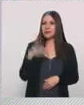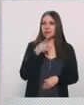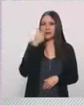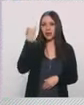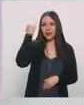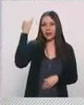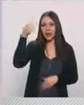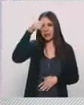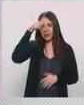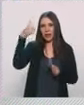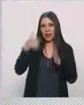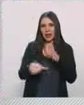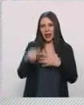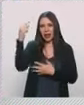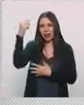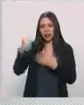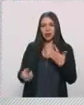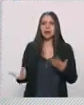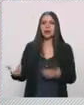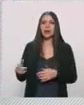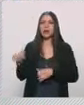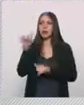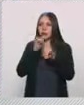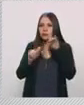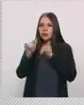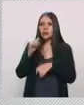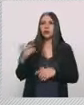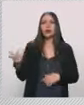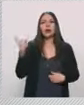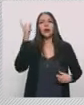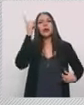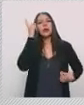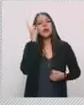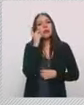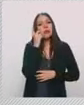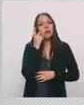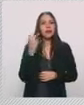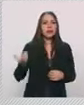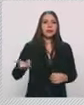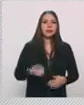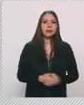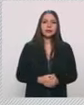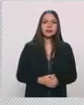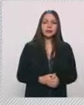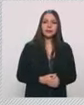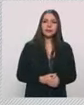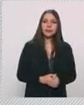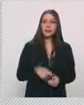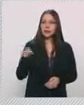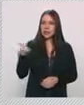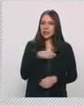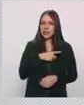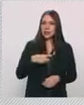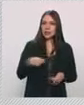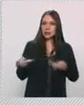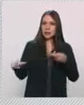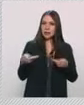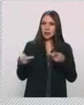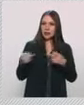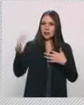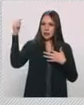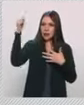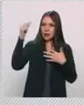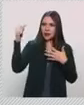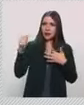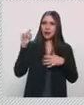Sí. Luis XVI, los bebedores, el sueñito. Fíjese, doctor, debería preparar un texto con cada uno de estos hechos históricos